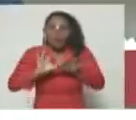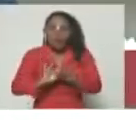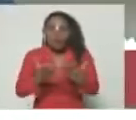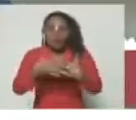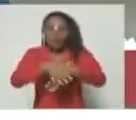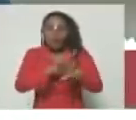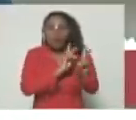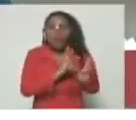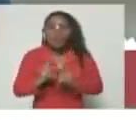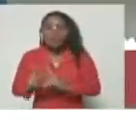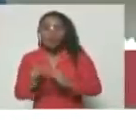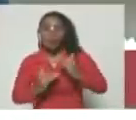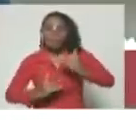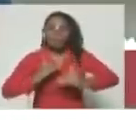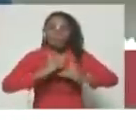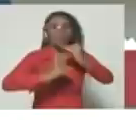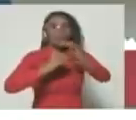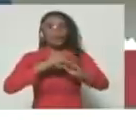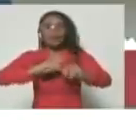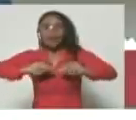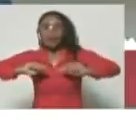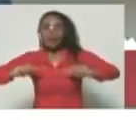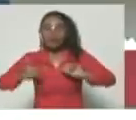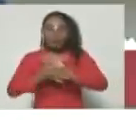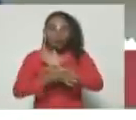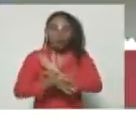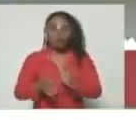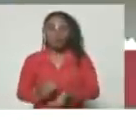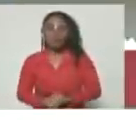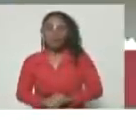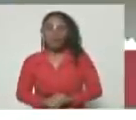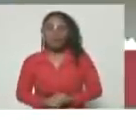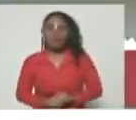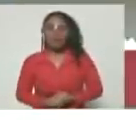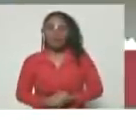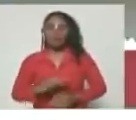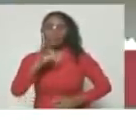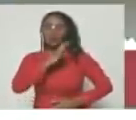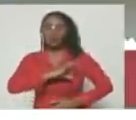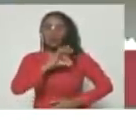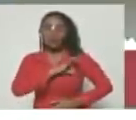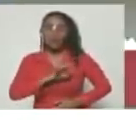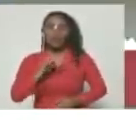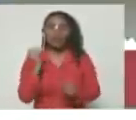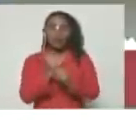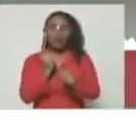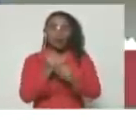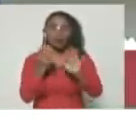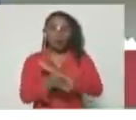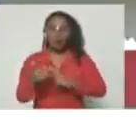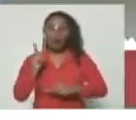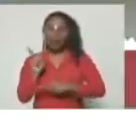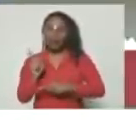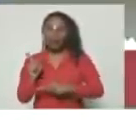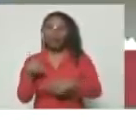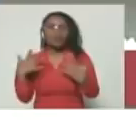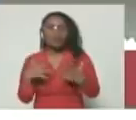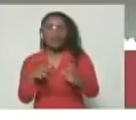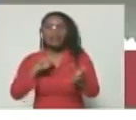planificaciones de escalas territoriales, de escalas sociales. Este es nuestro plan, plan de la